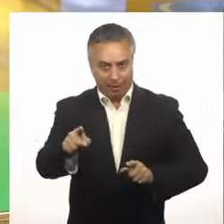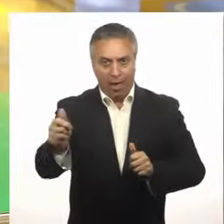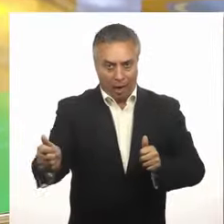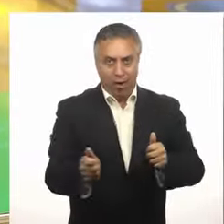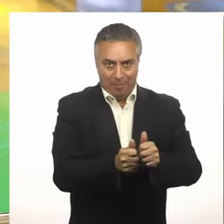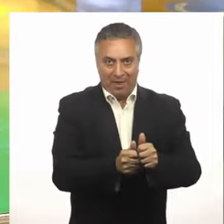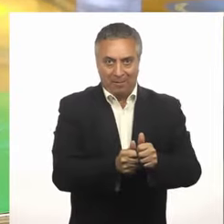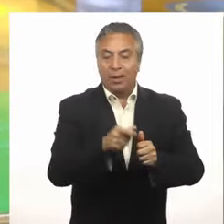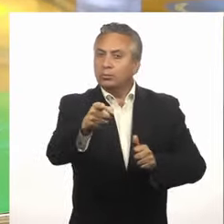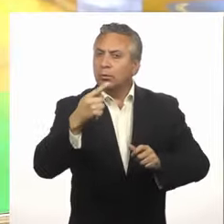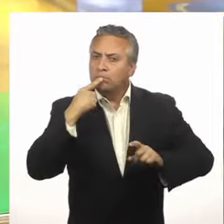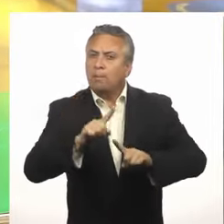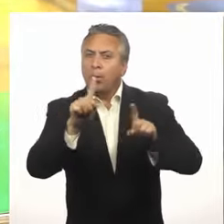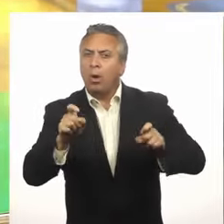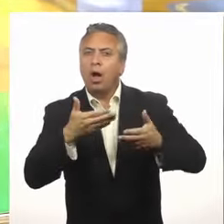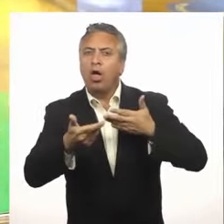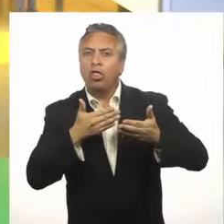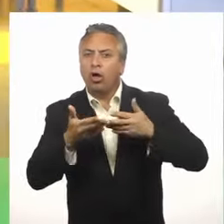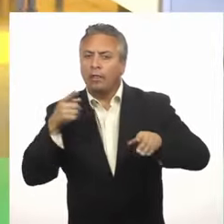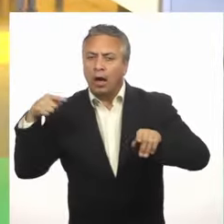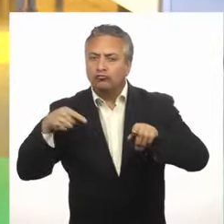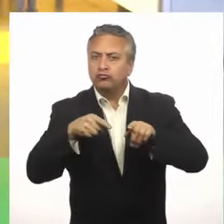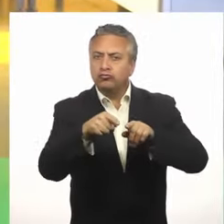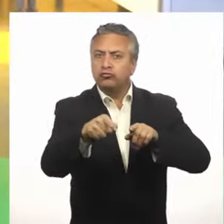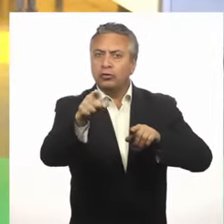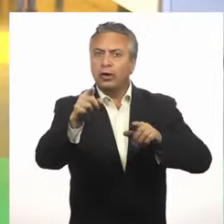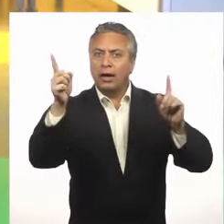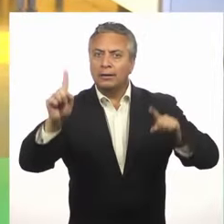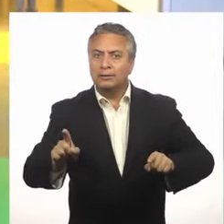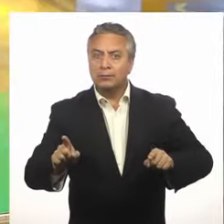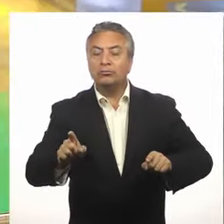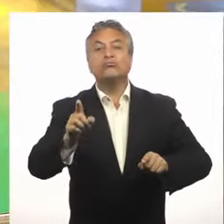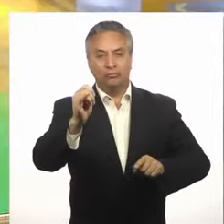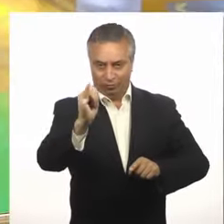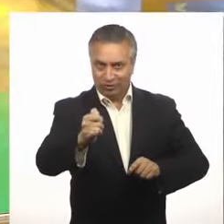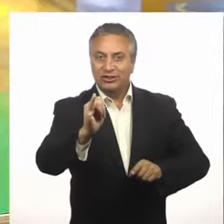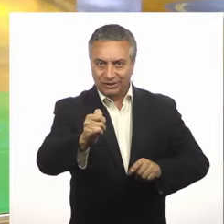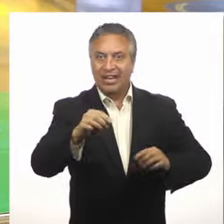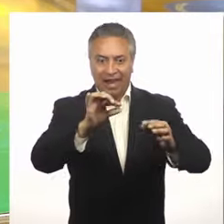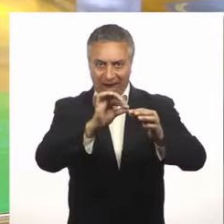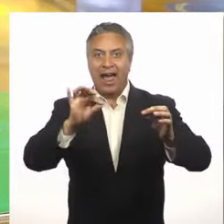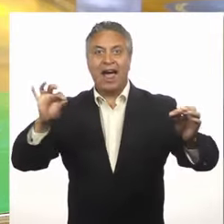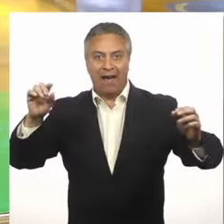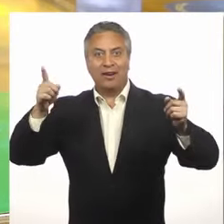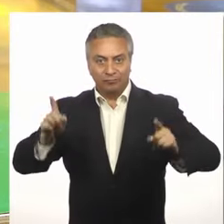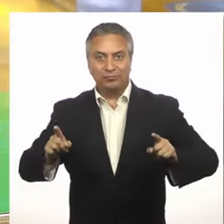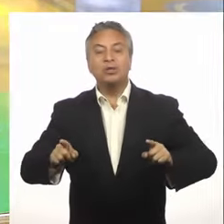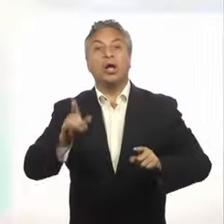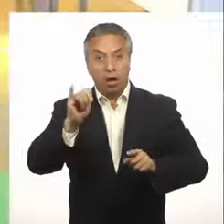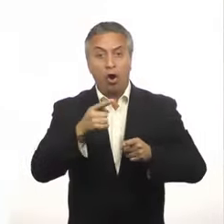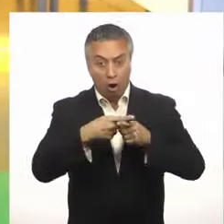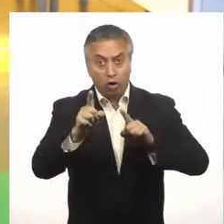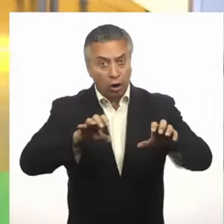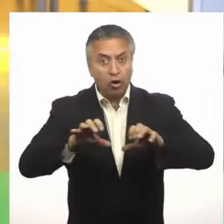¿Te has preguntado por dónde viaja la electricidad en tu casa? Sí, por los cables eléctricos. ¿Pero existirán otros materiales que puedan conducir la